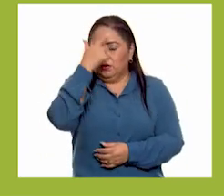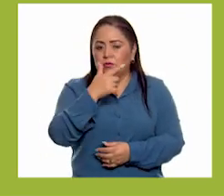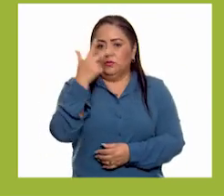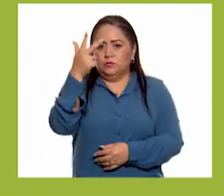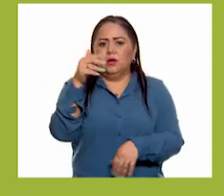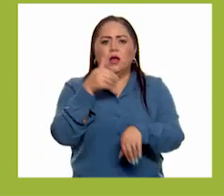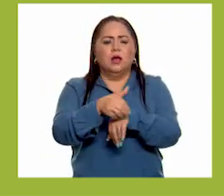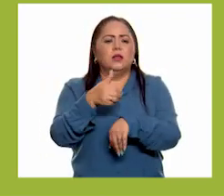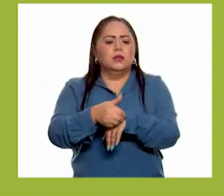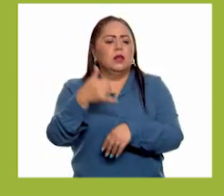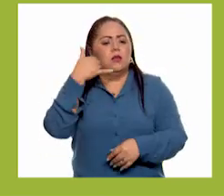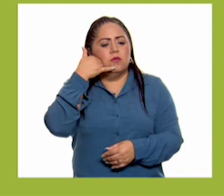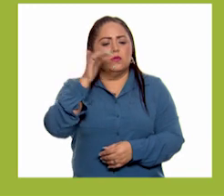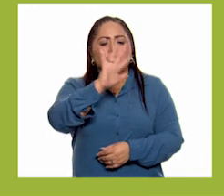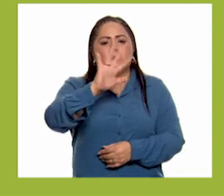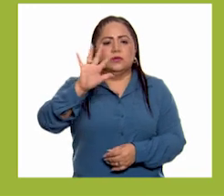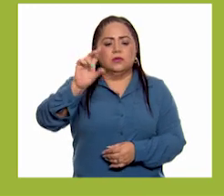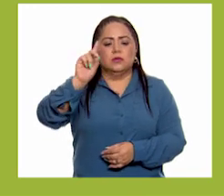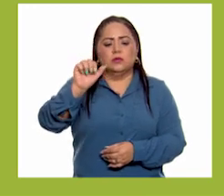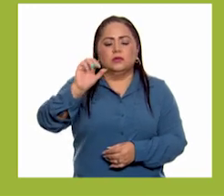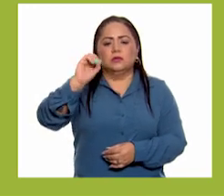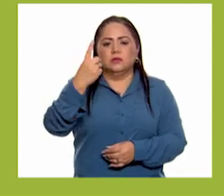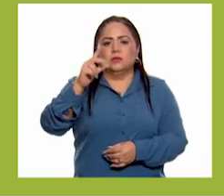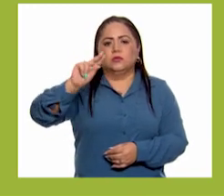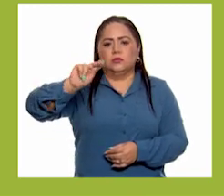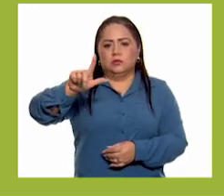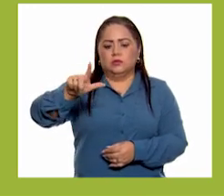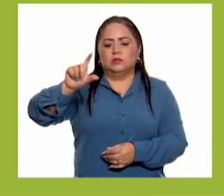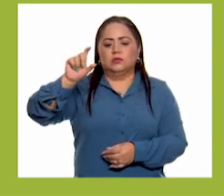a 20 horas al teléfono